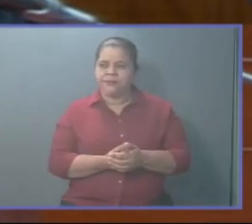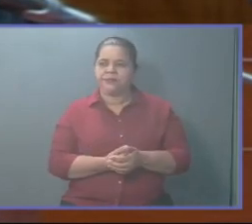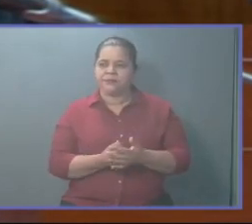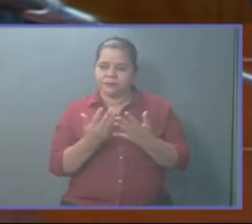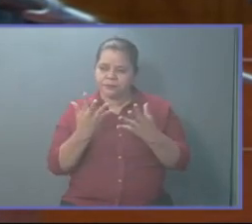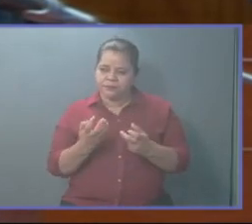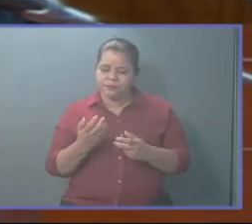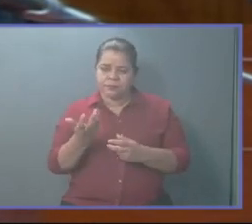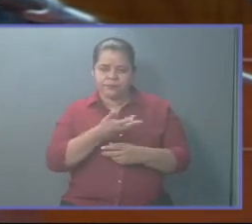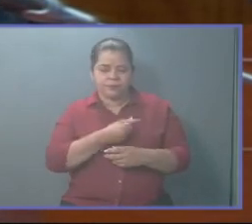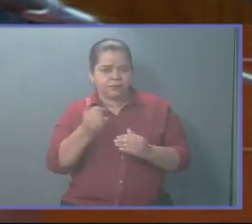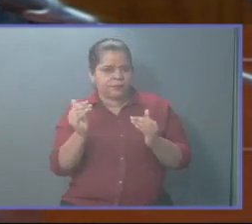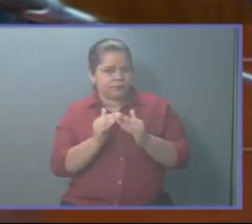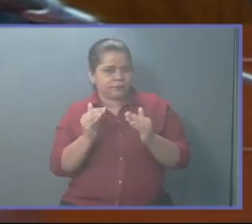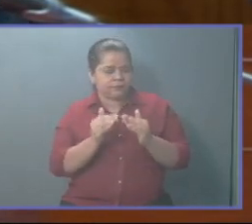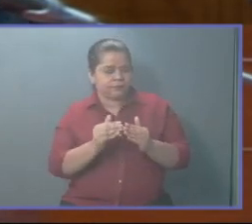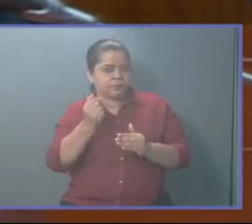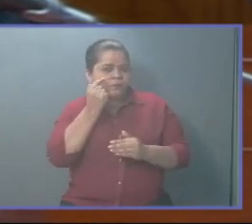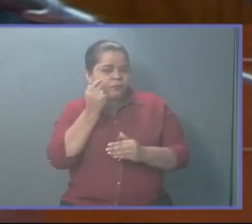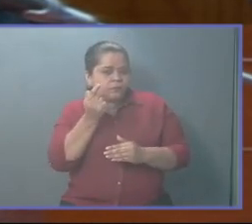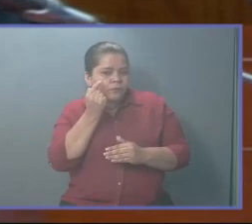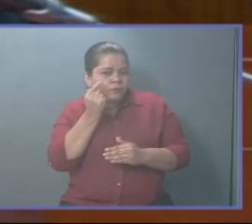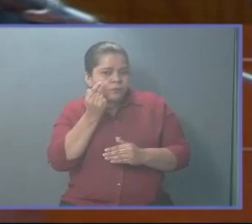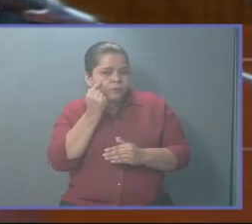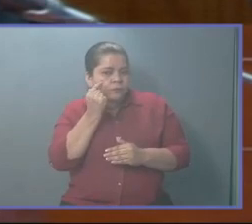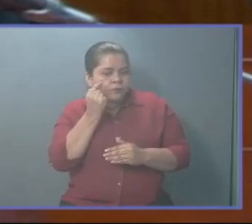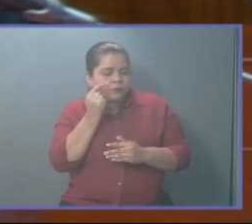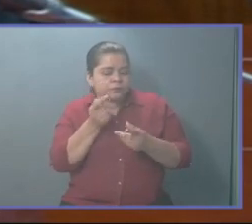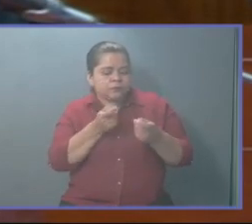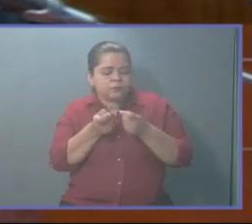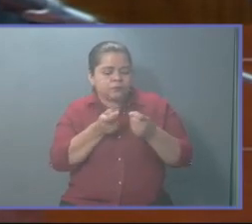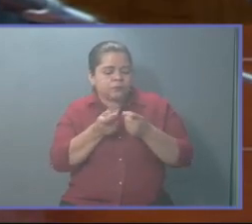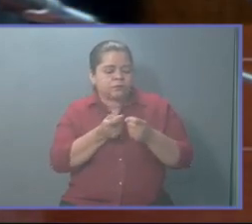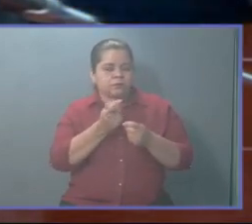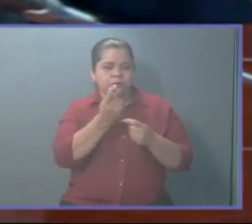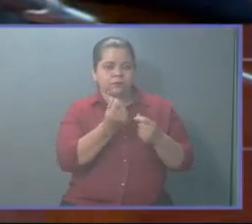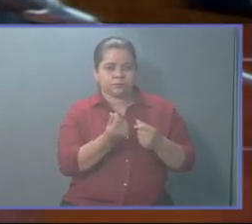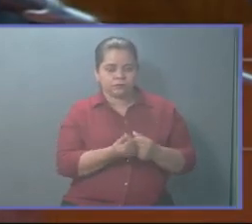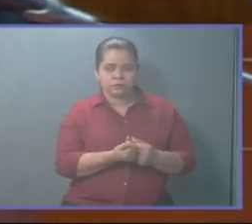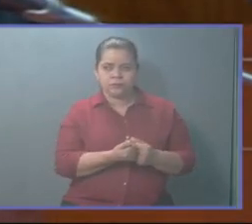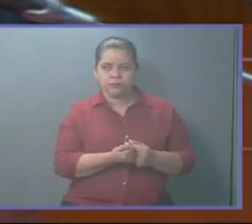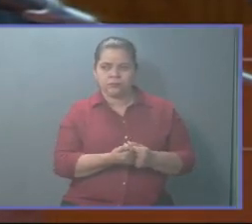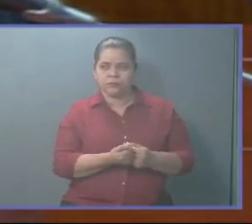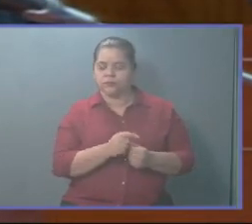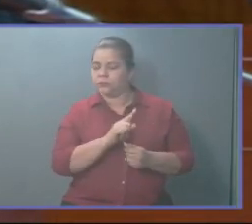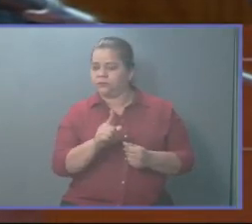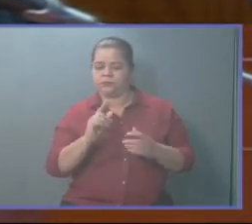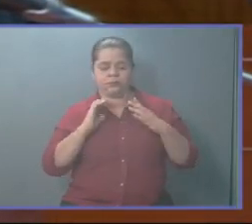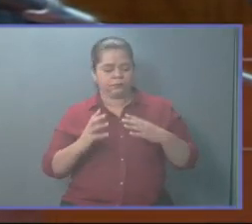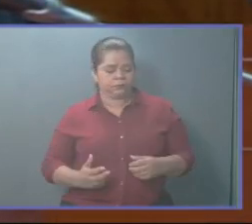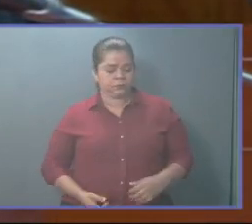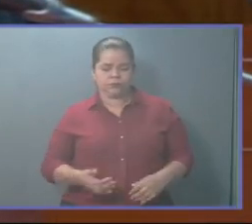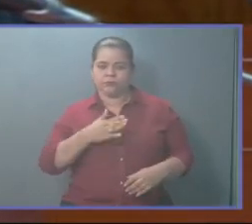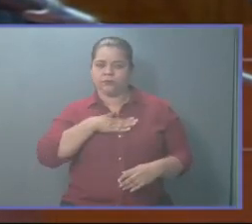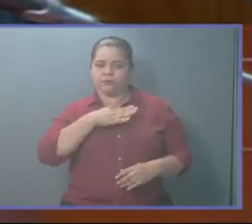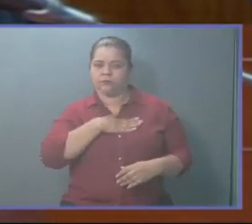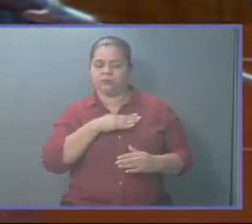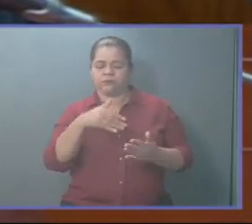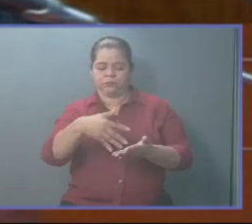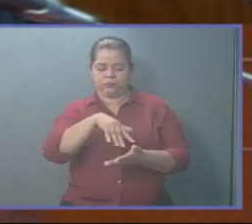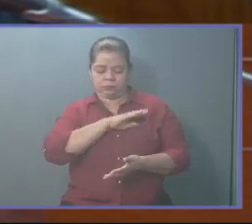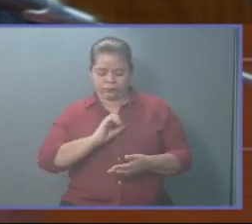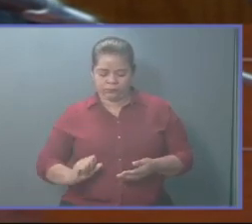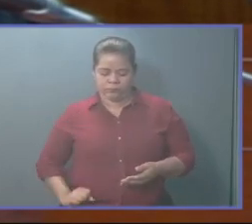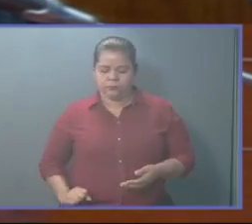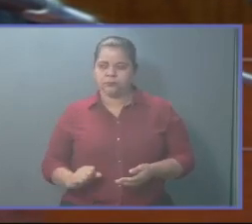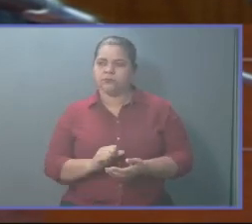sería como un ojo ciudadano en el manejo de los recursos que no le pertenecen al gobierno alguno, sino que le pertenecen al pueblo